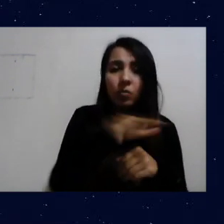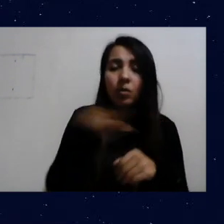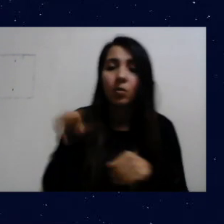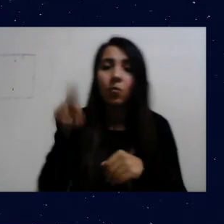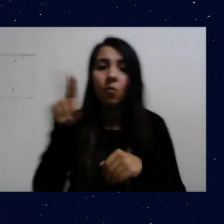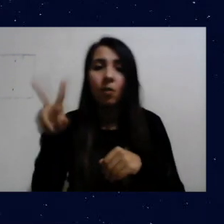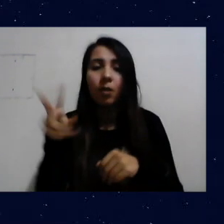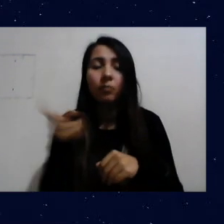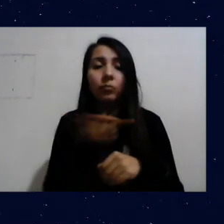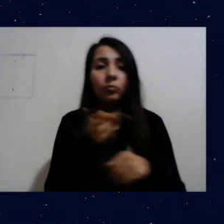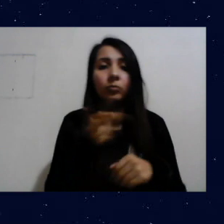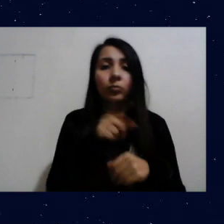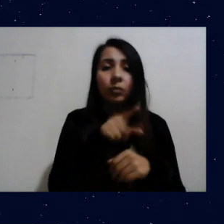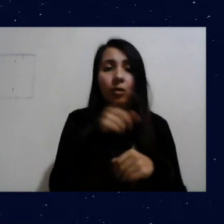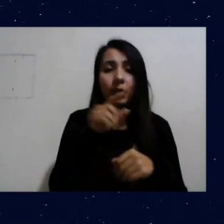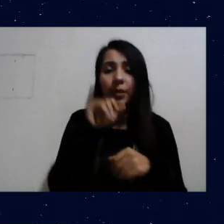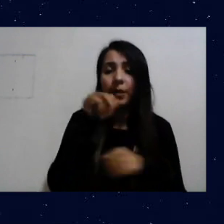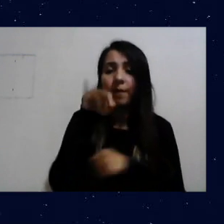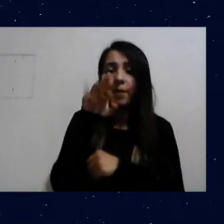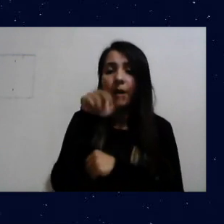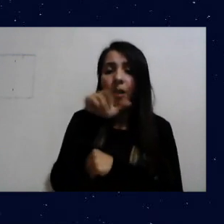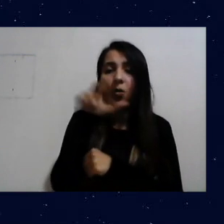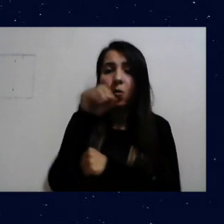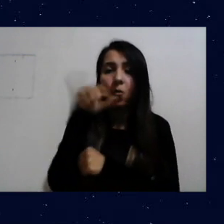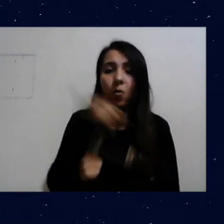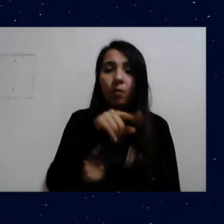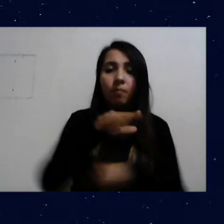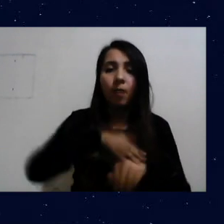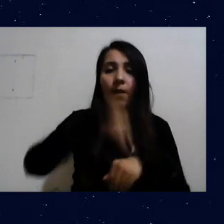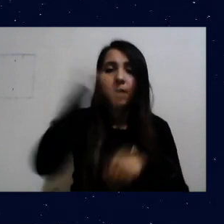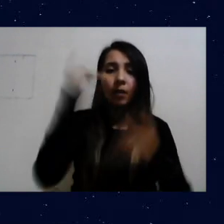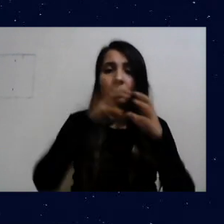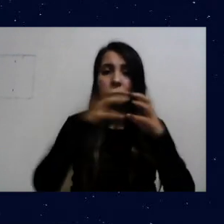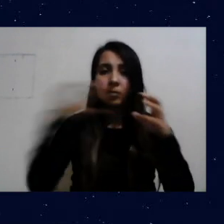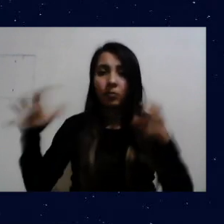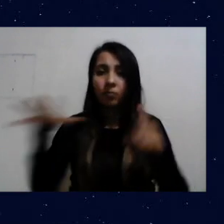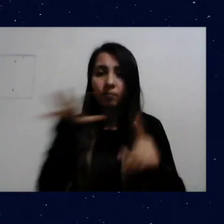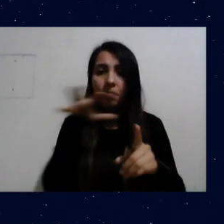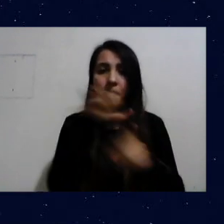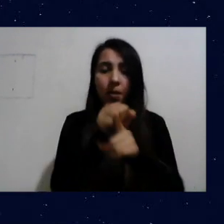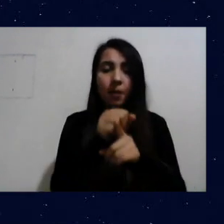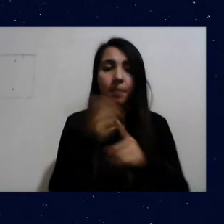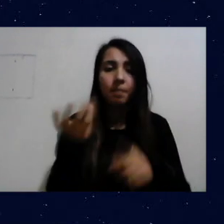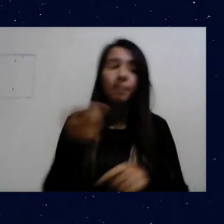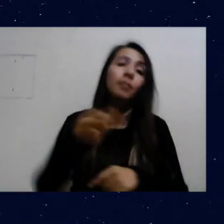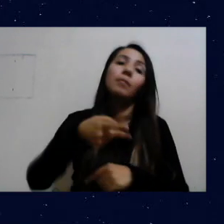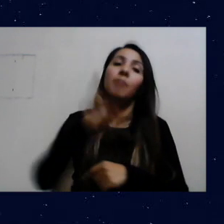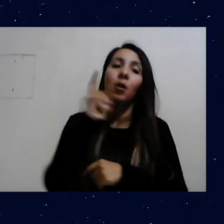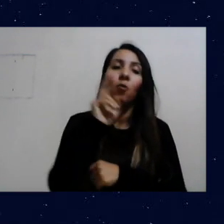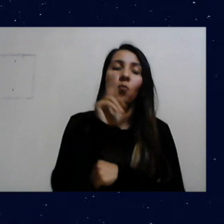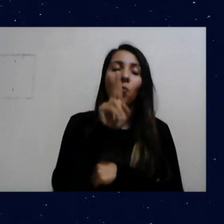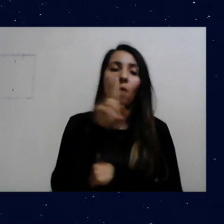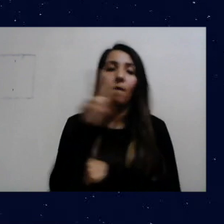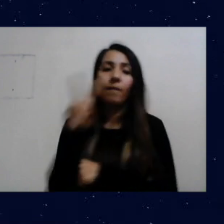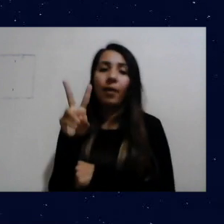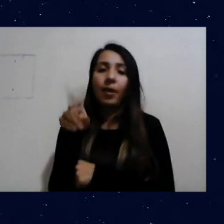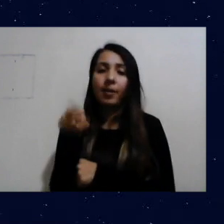pero el ultravioleta pues, nos proporciona las fuentes de excitación de esas moléculas.